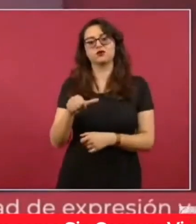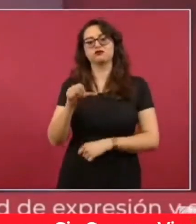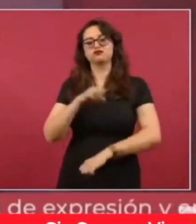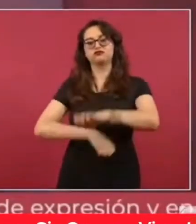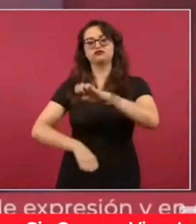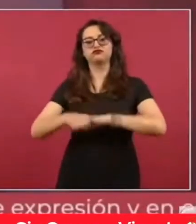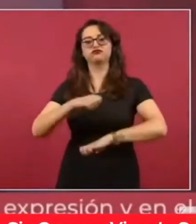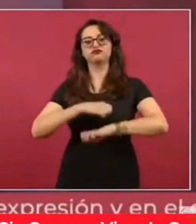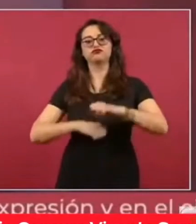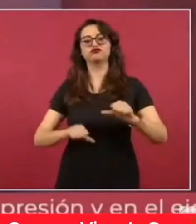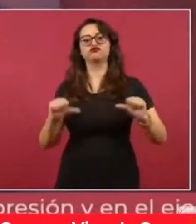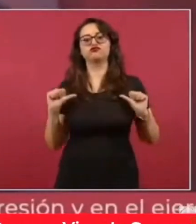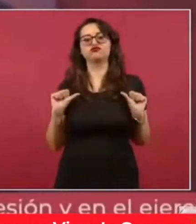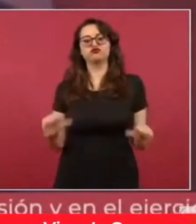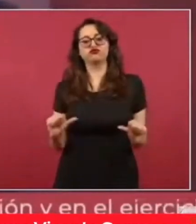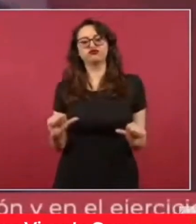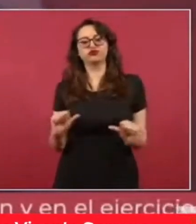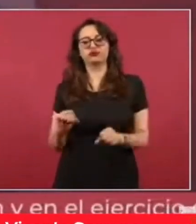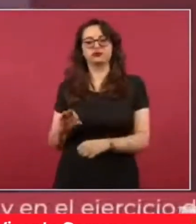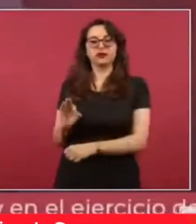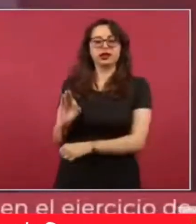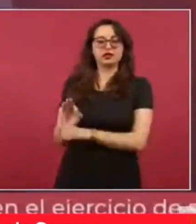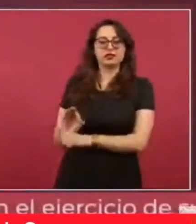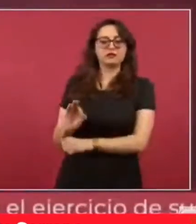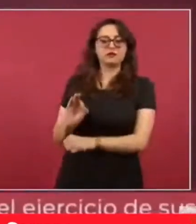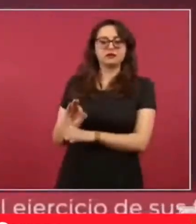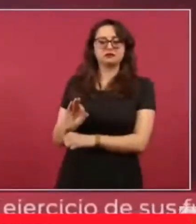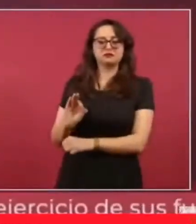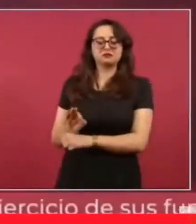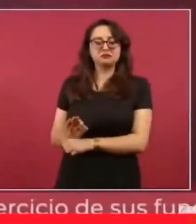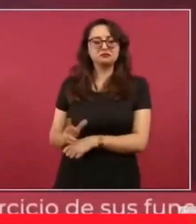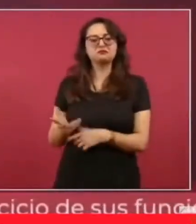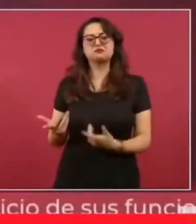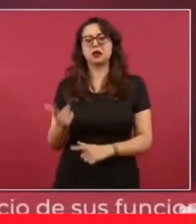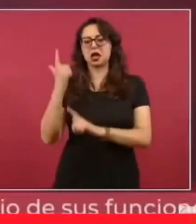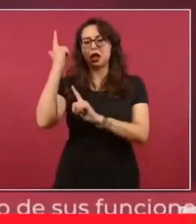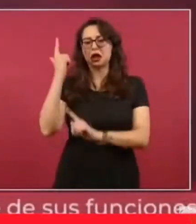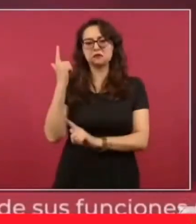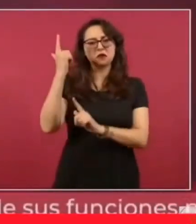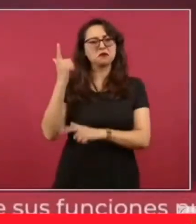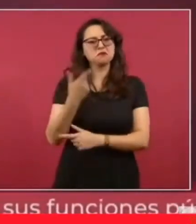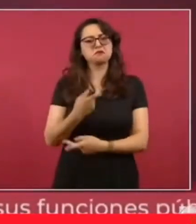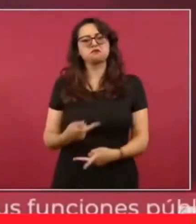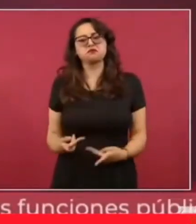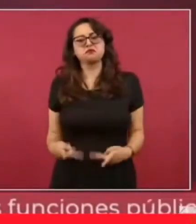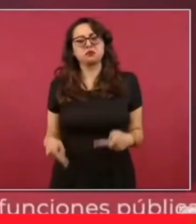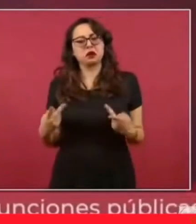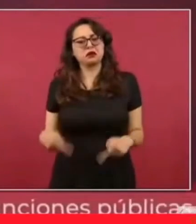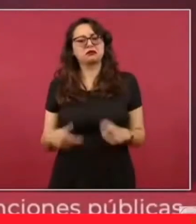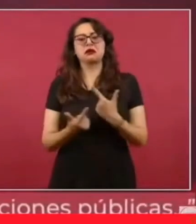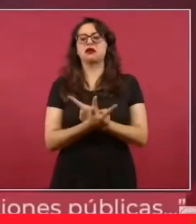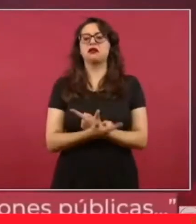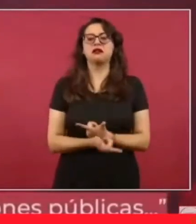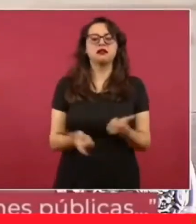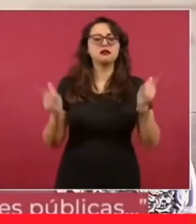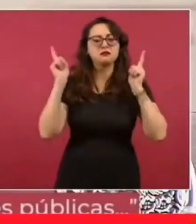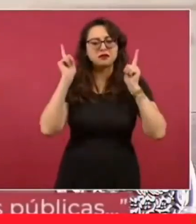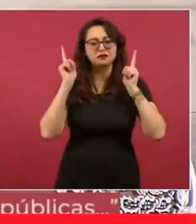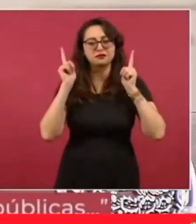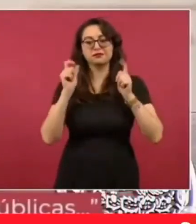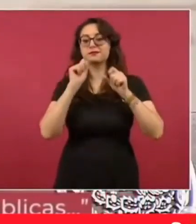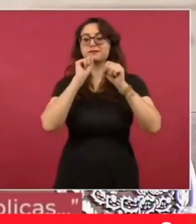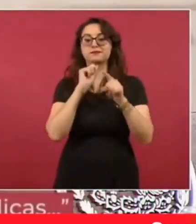a los que venden las armas y que no haya ninguna regulación Es así también